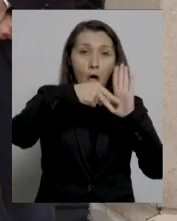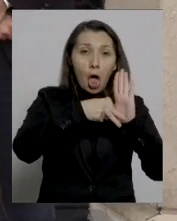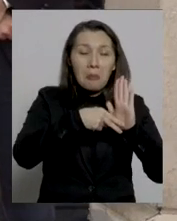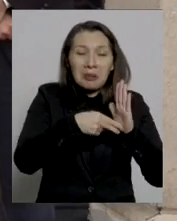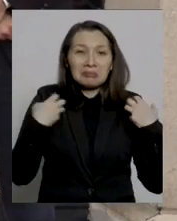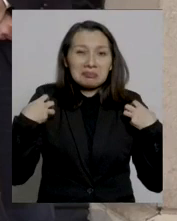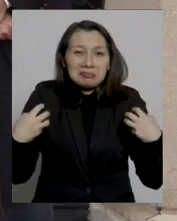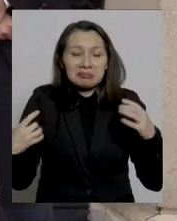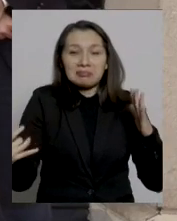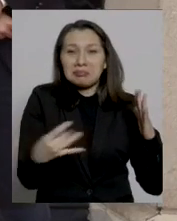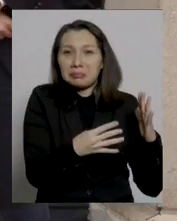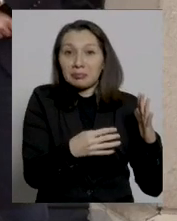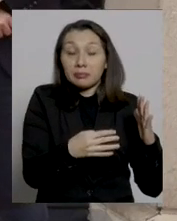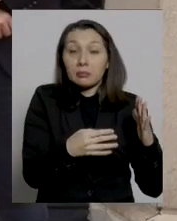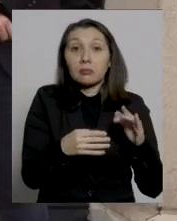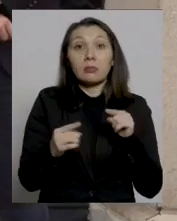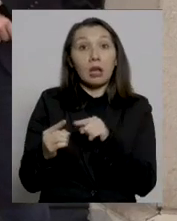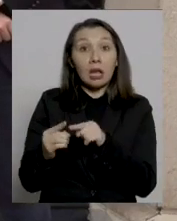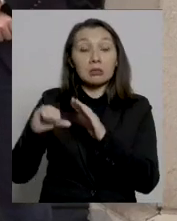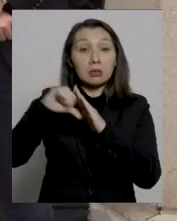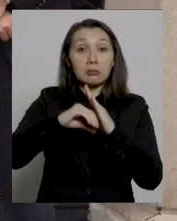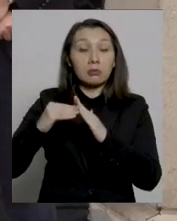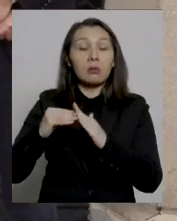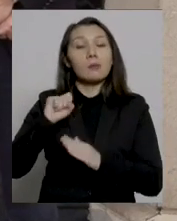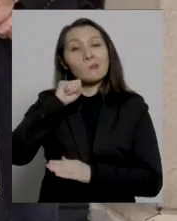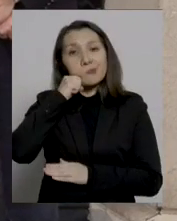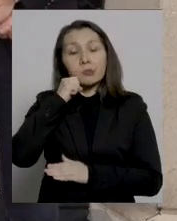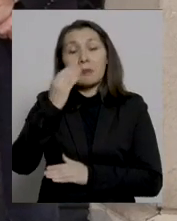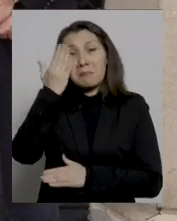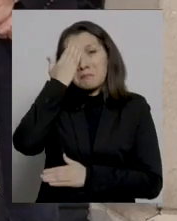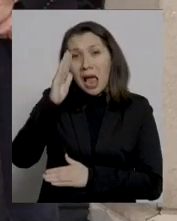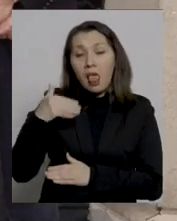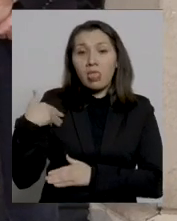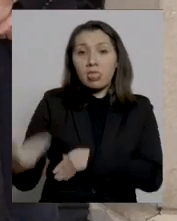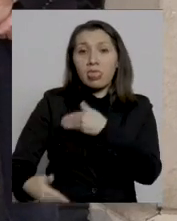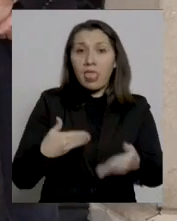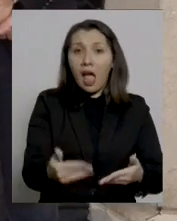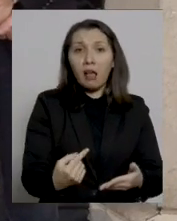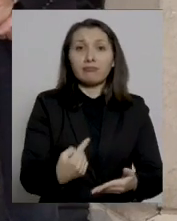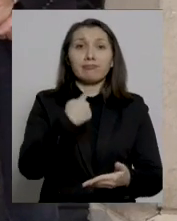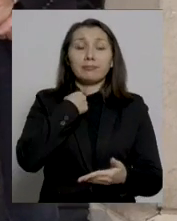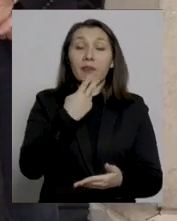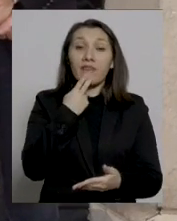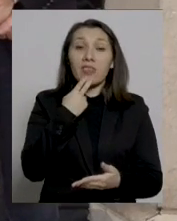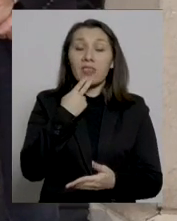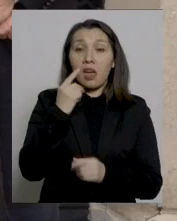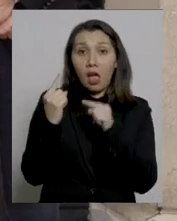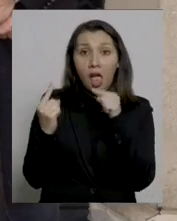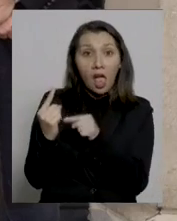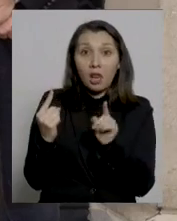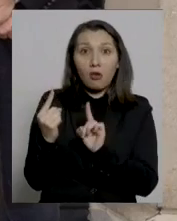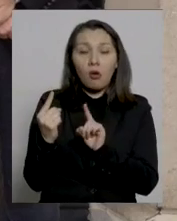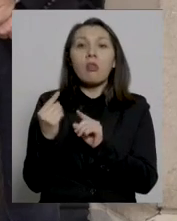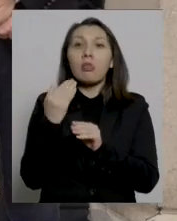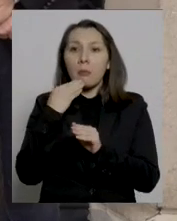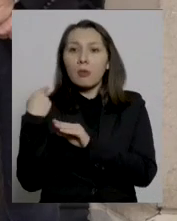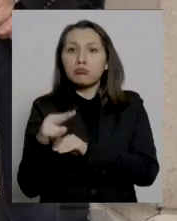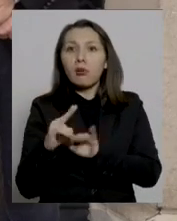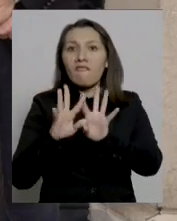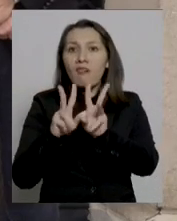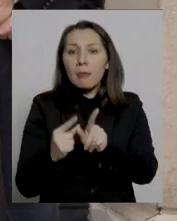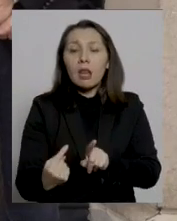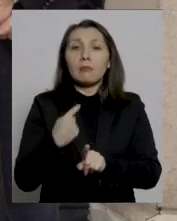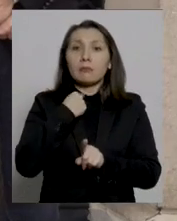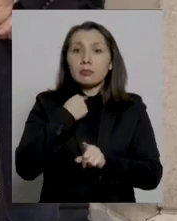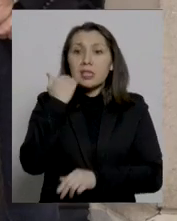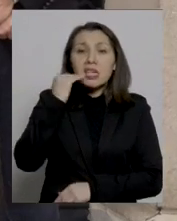de la cuarentena, está dañando la vida no solo personal, está dañando la vida de su familia,